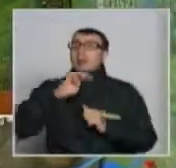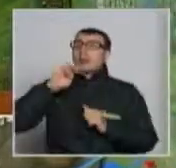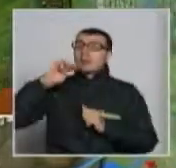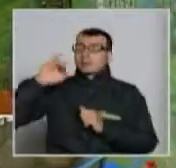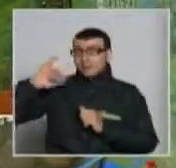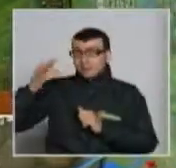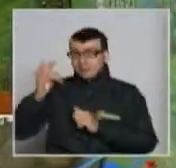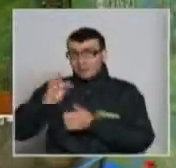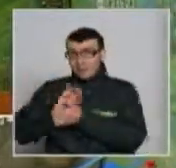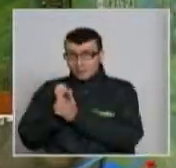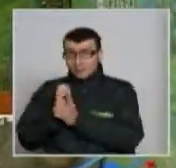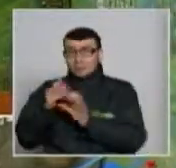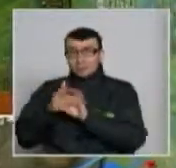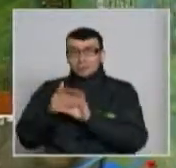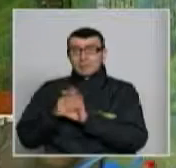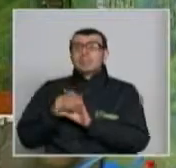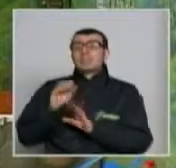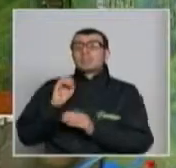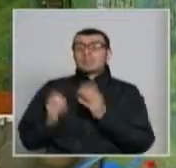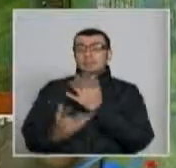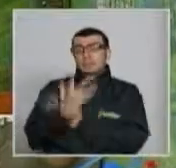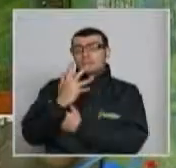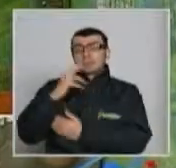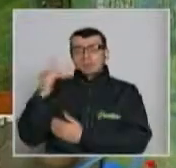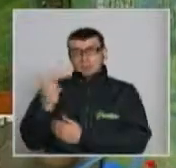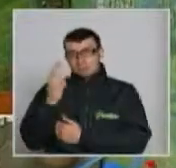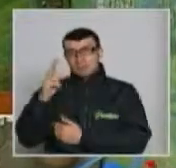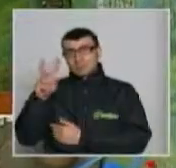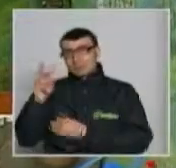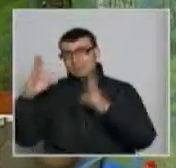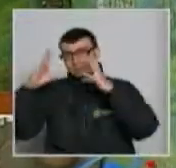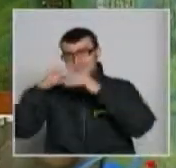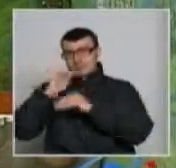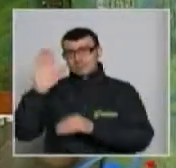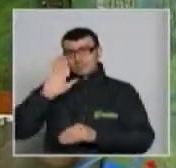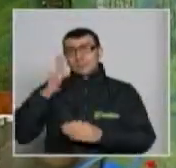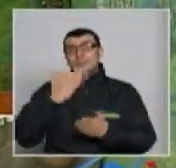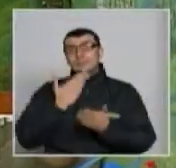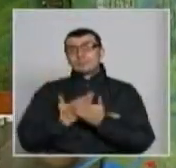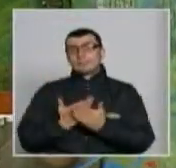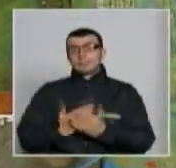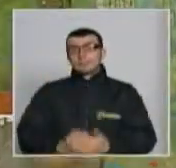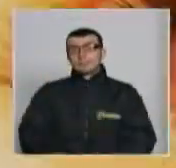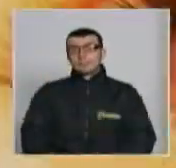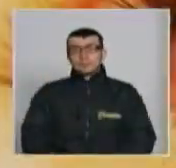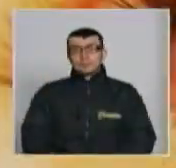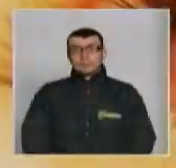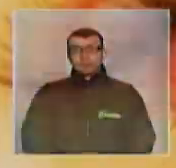y a las 7 de la noche, jueves y viernes 7 y 30. Gracias por estar con nosotros.